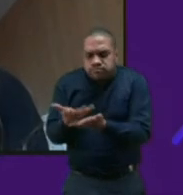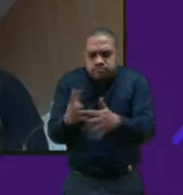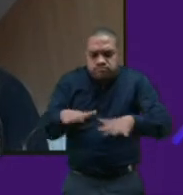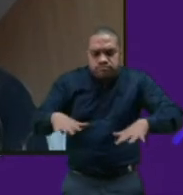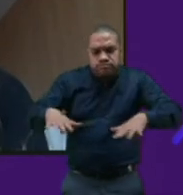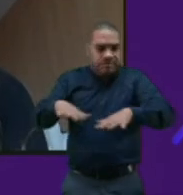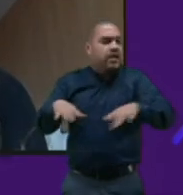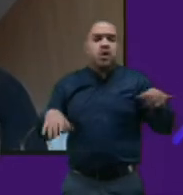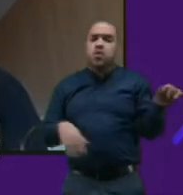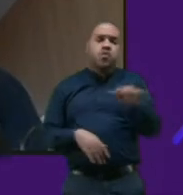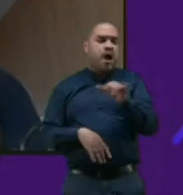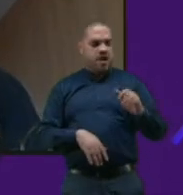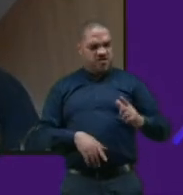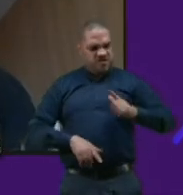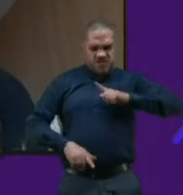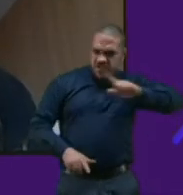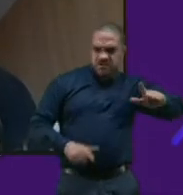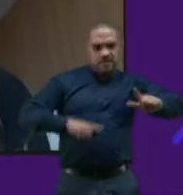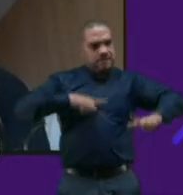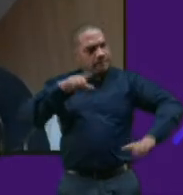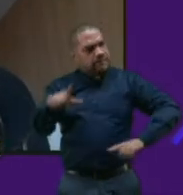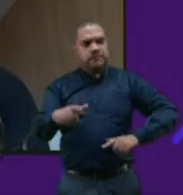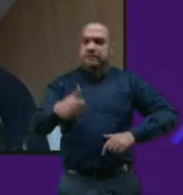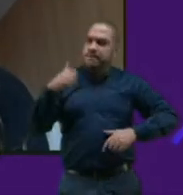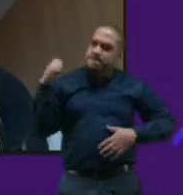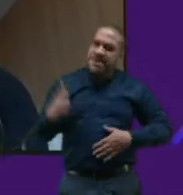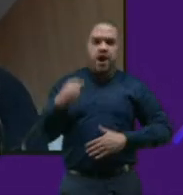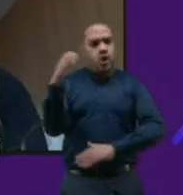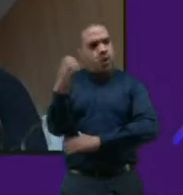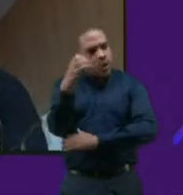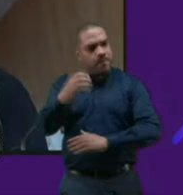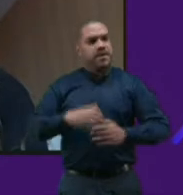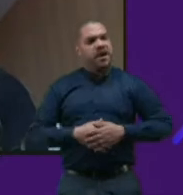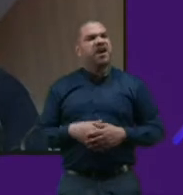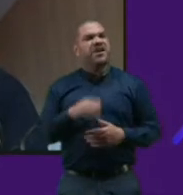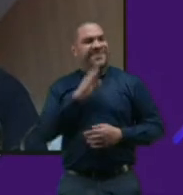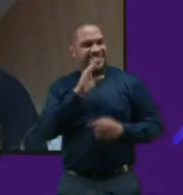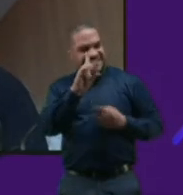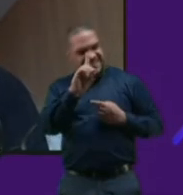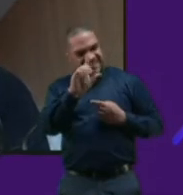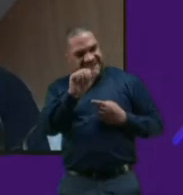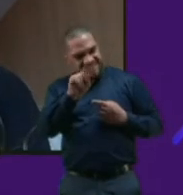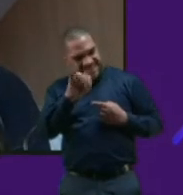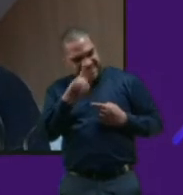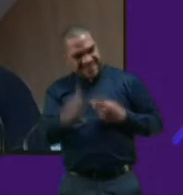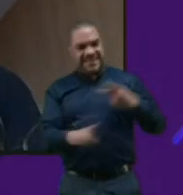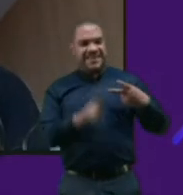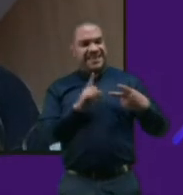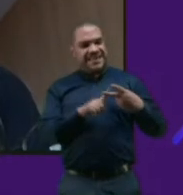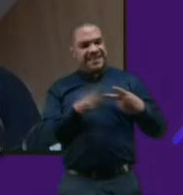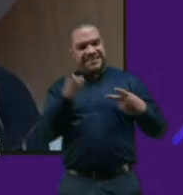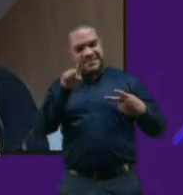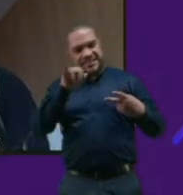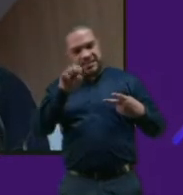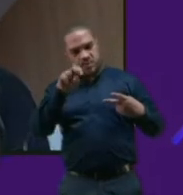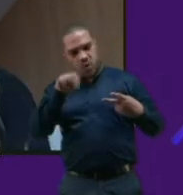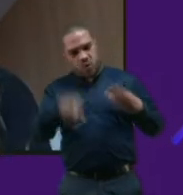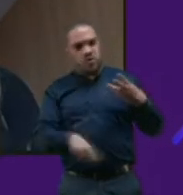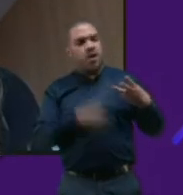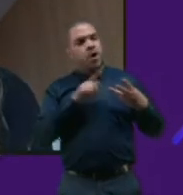como lo ha mostrado David, Simón, Daniela y muchos otros. Y a mí me ha encantado ser parte de este